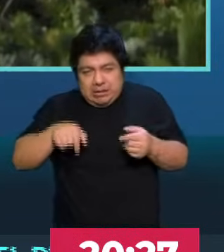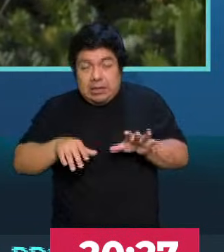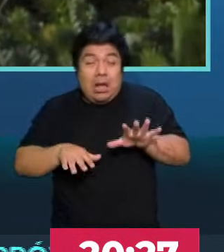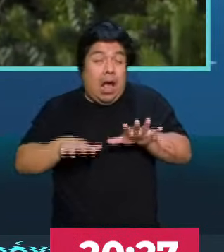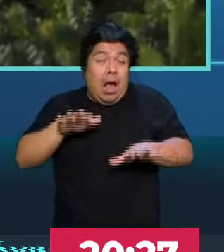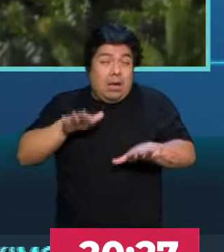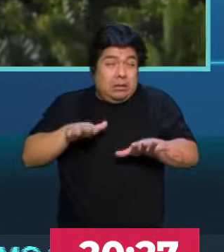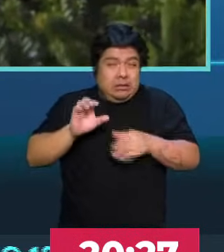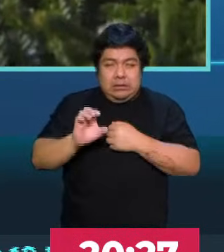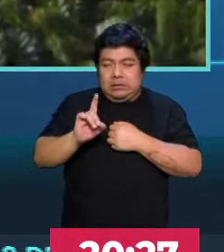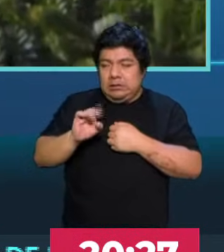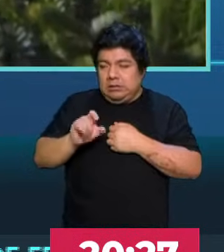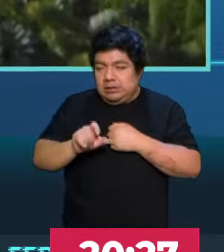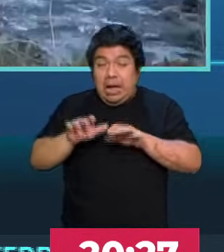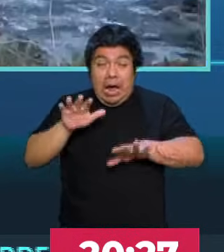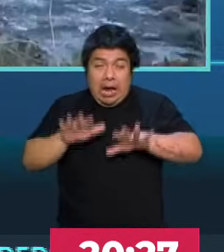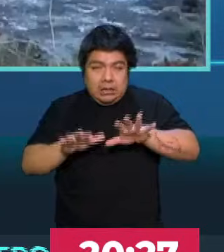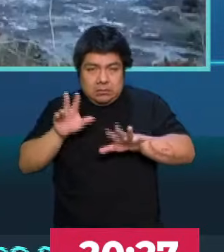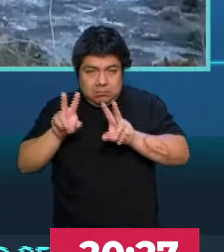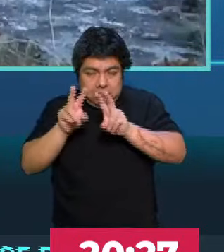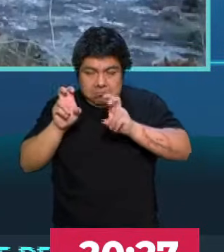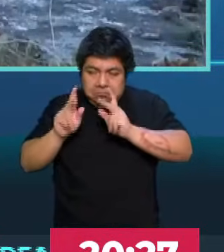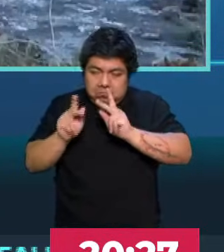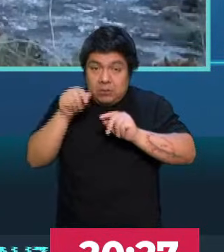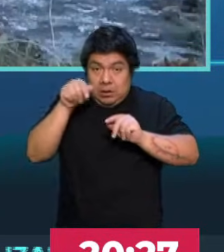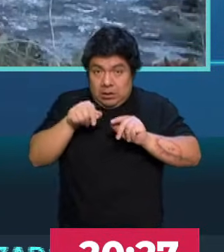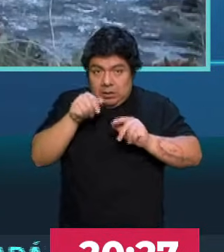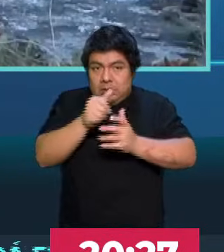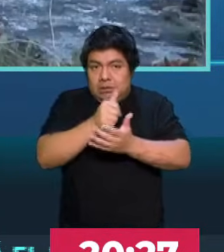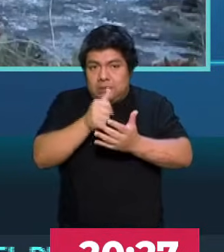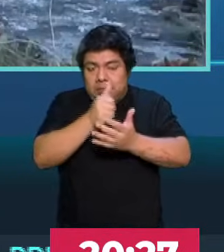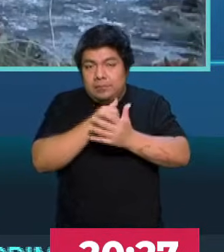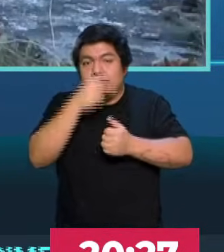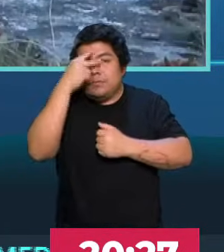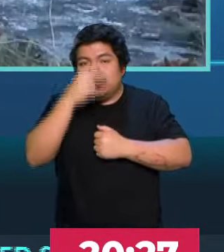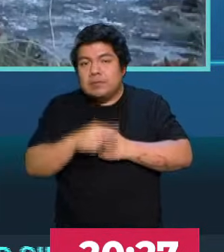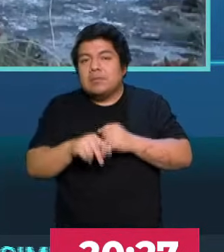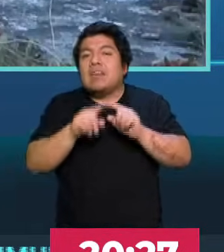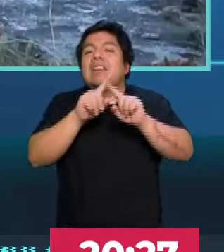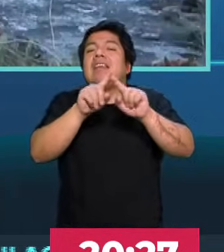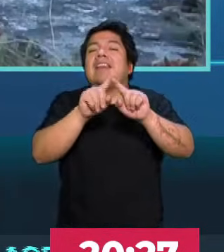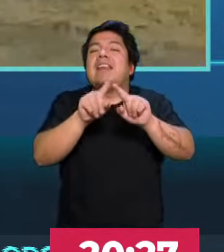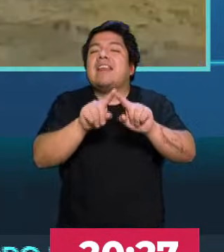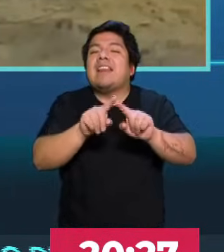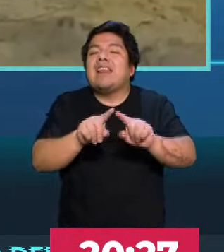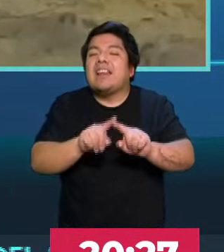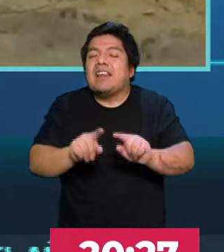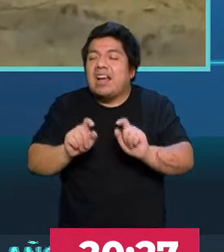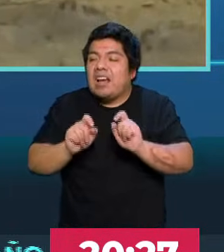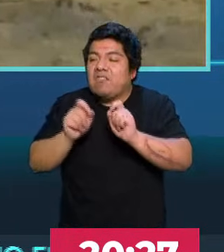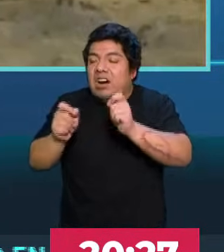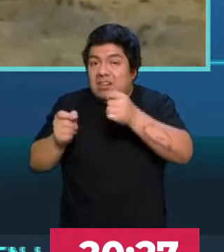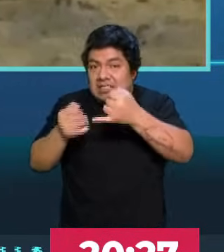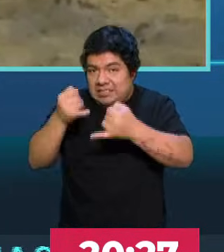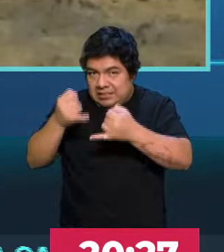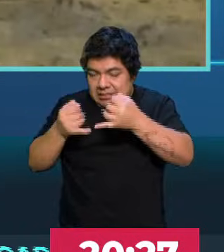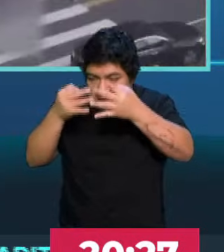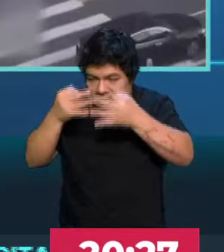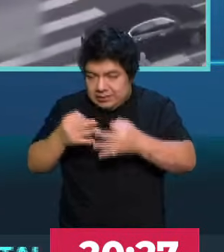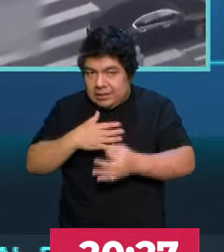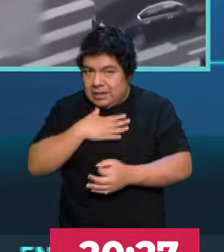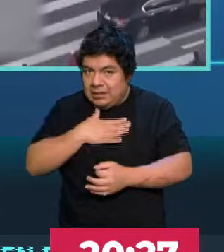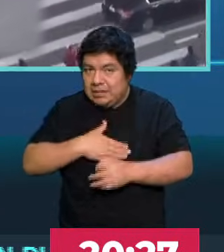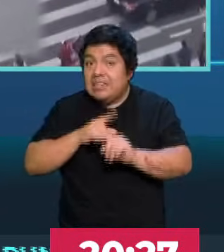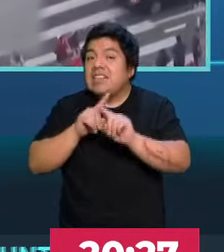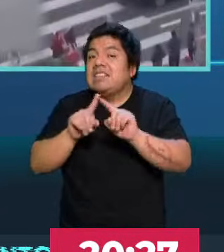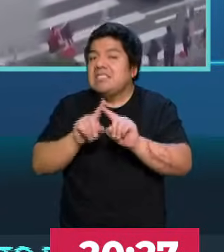habla de ese tema. Y no, la Ciudad de México tiene otras de designaciones jurídicas para efectos de lo que